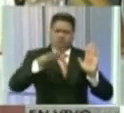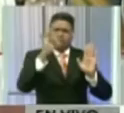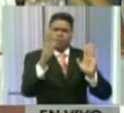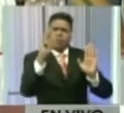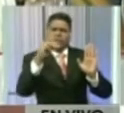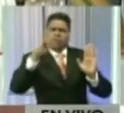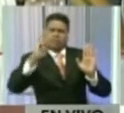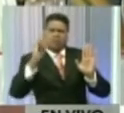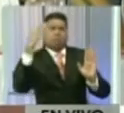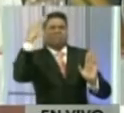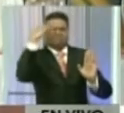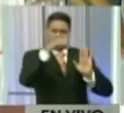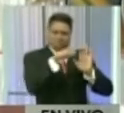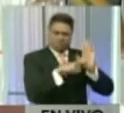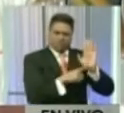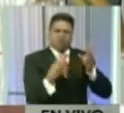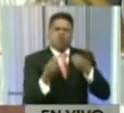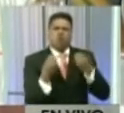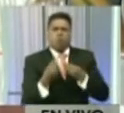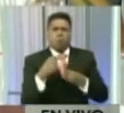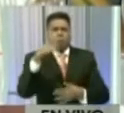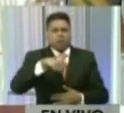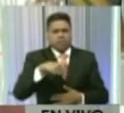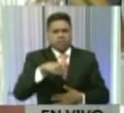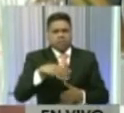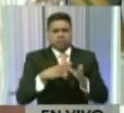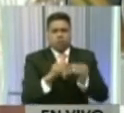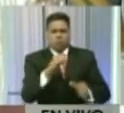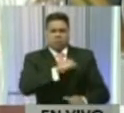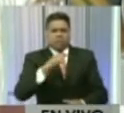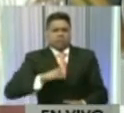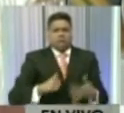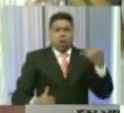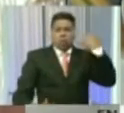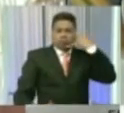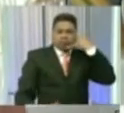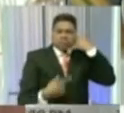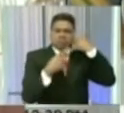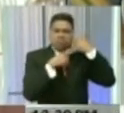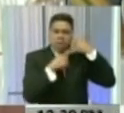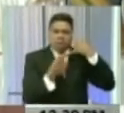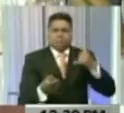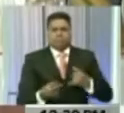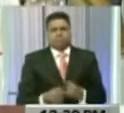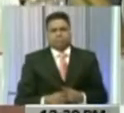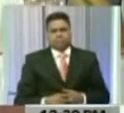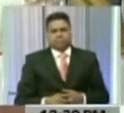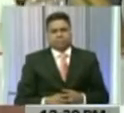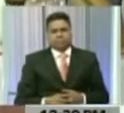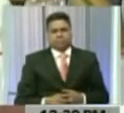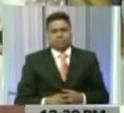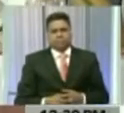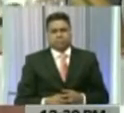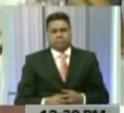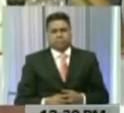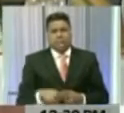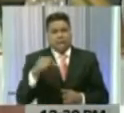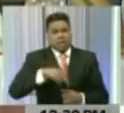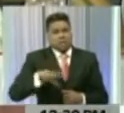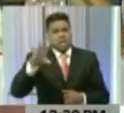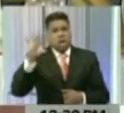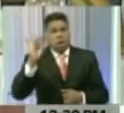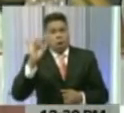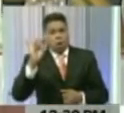vivimos. Aquí nos privatizaron la CAN TV, la telefónica. Aquí el oro lo